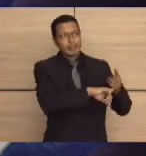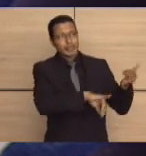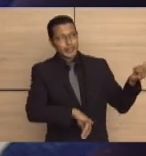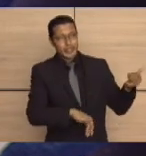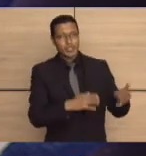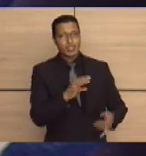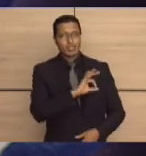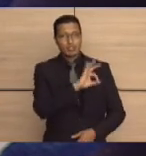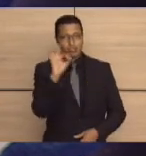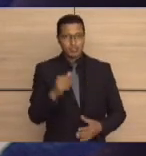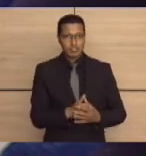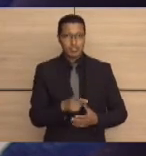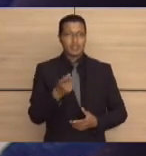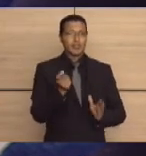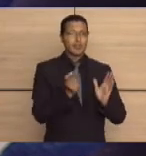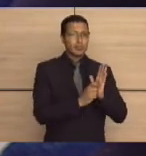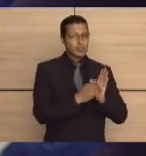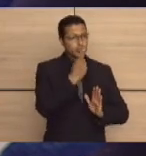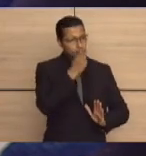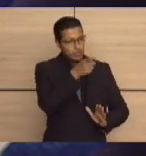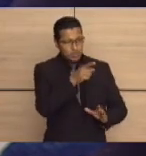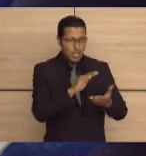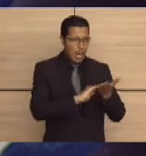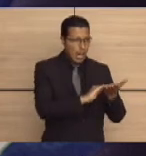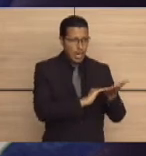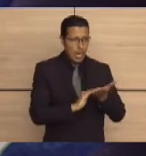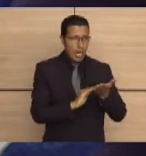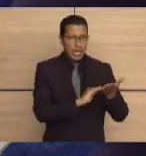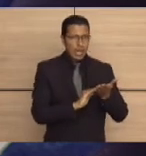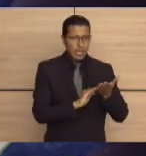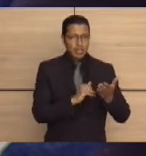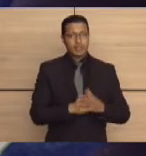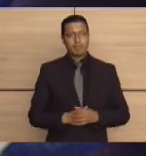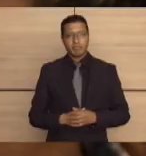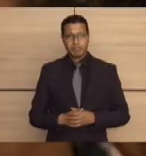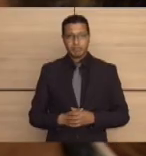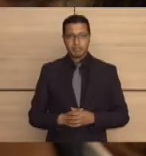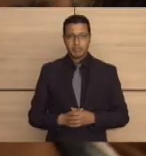nunca, pero una deuda quedó pendiente allí y mucho me temo que sigue pendiente todavía.